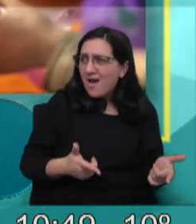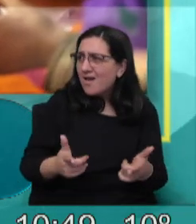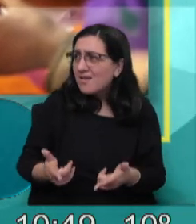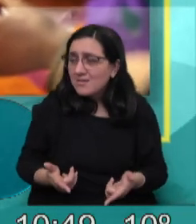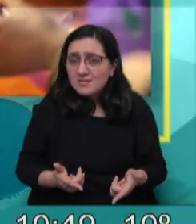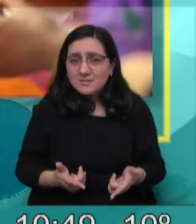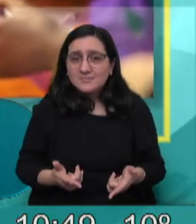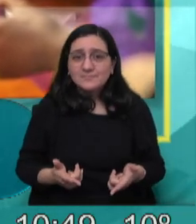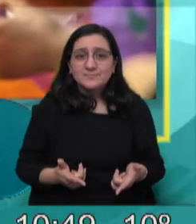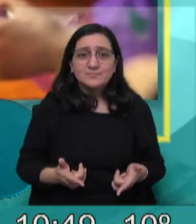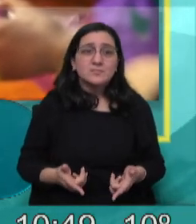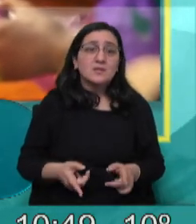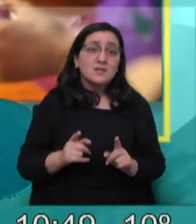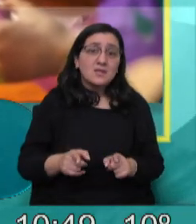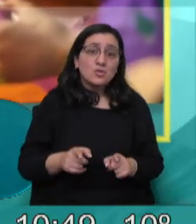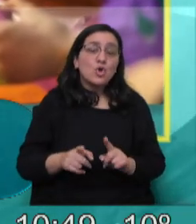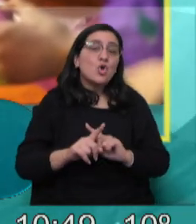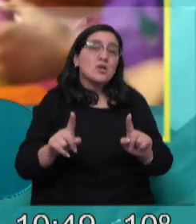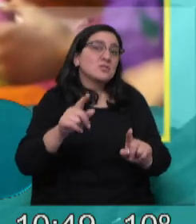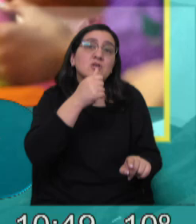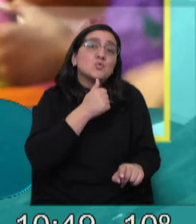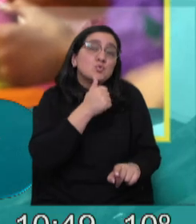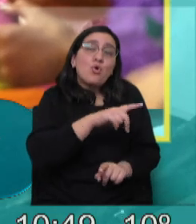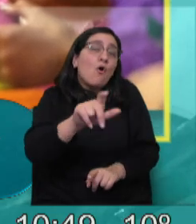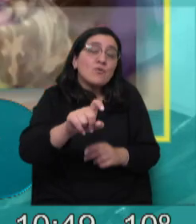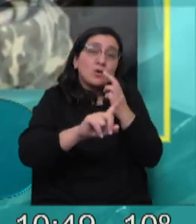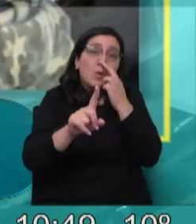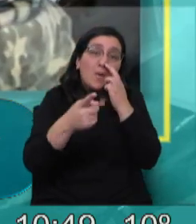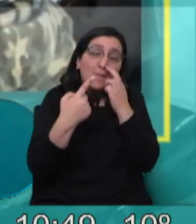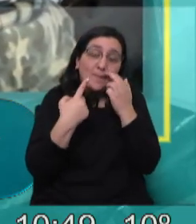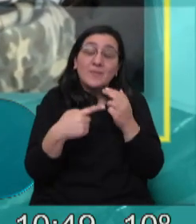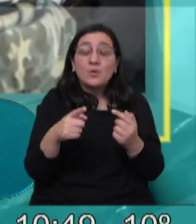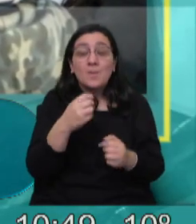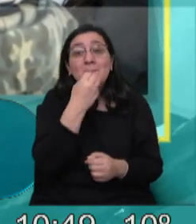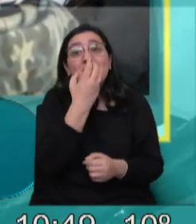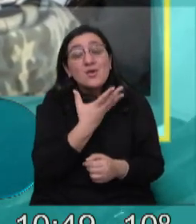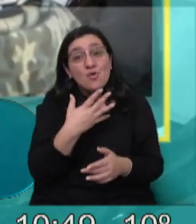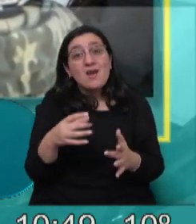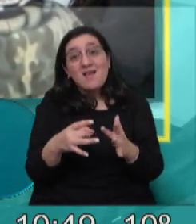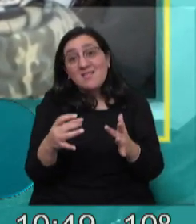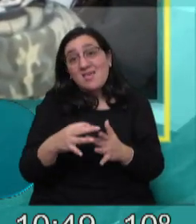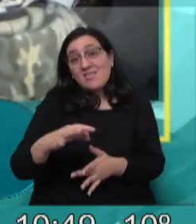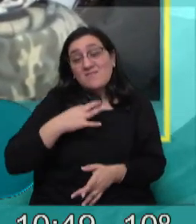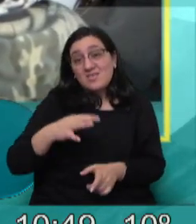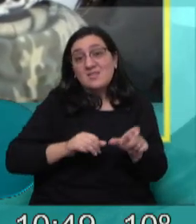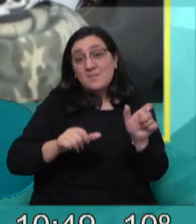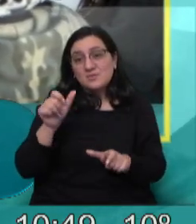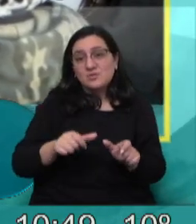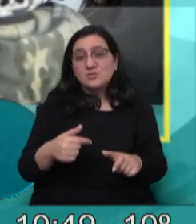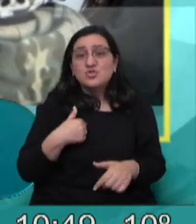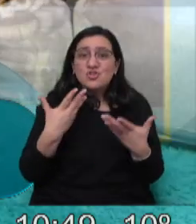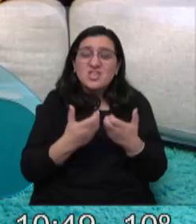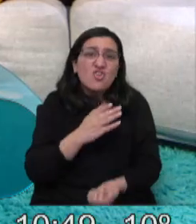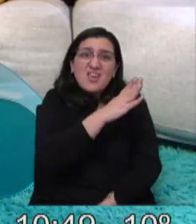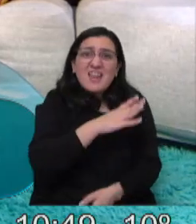barrios. Por supuesto que esto no es lo que lo soluciona, pero aporta un granito de arena a mejorar la vida de las personas, ¿no? Ya, yo quiero ir a todas,